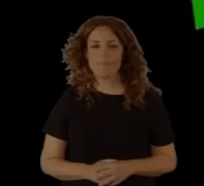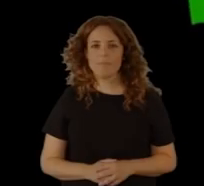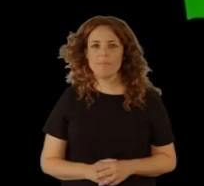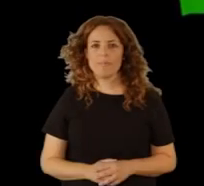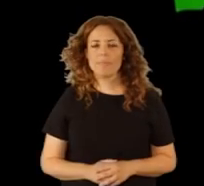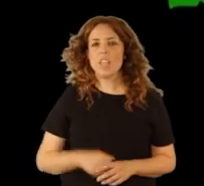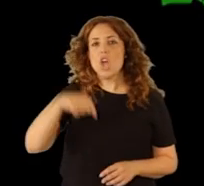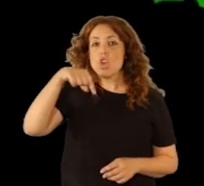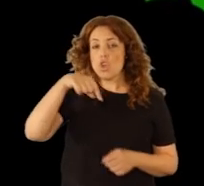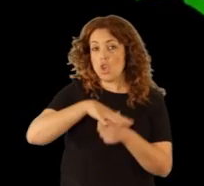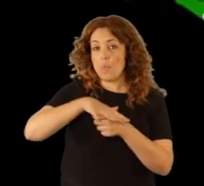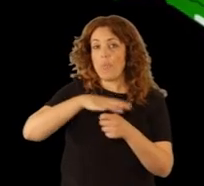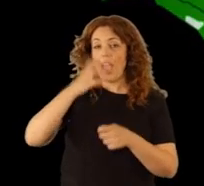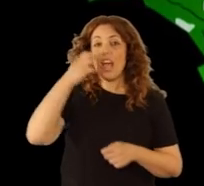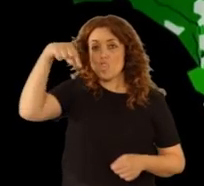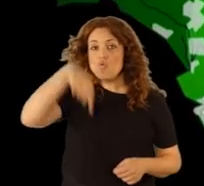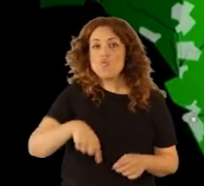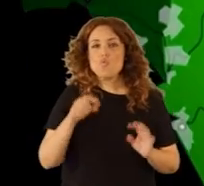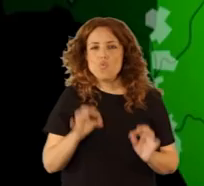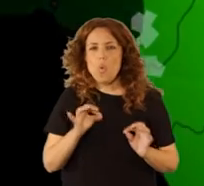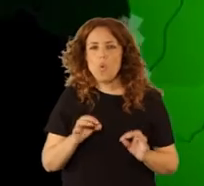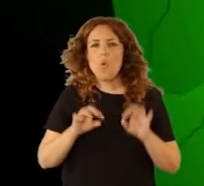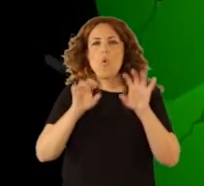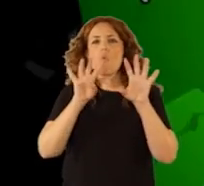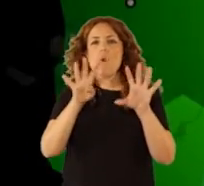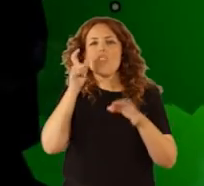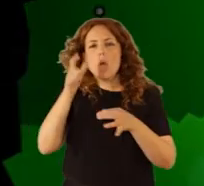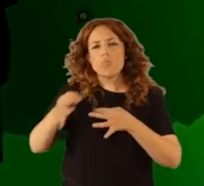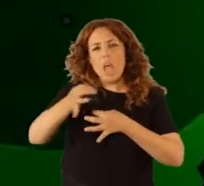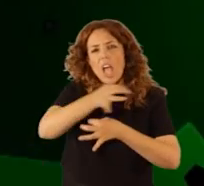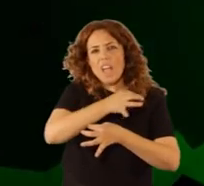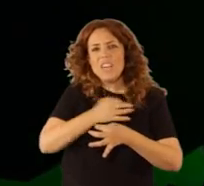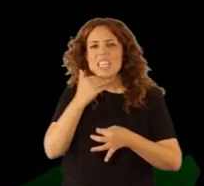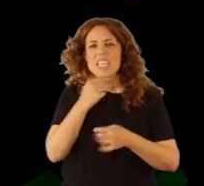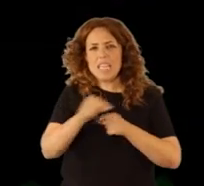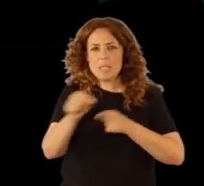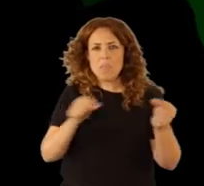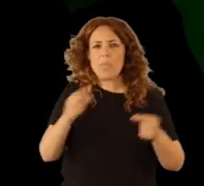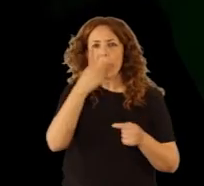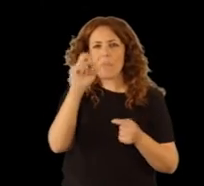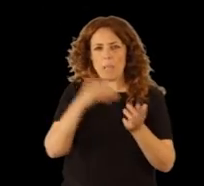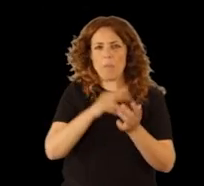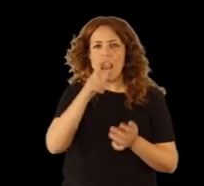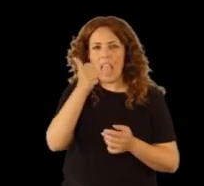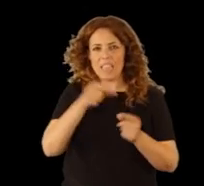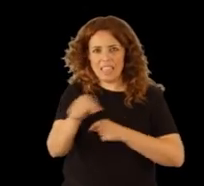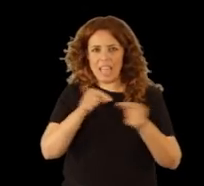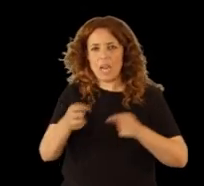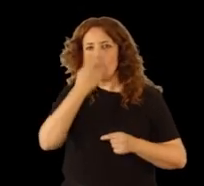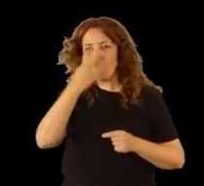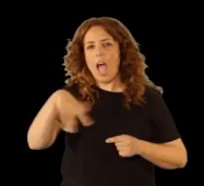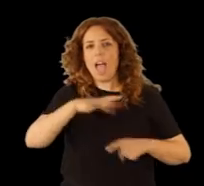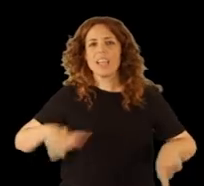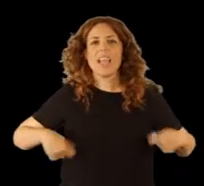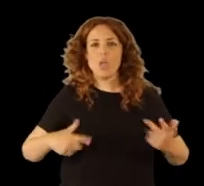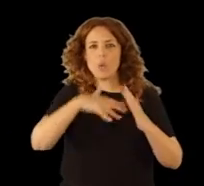sueño al sur de la provincia de Jaén abarcando nueve municipios en sus casi 20.000 hectáreas se extiende el